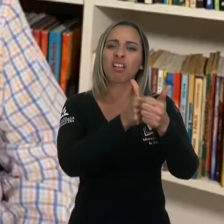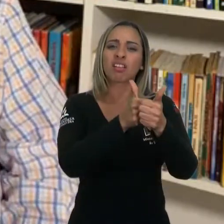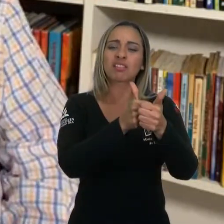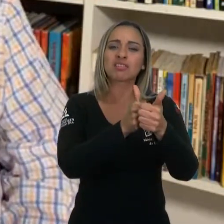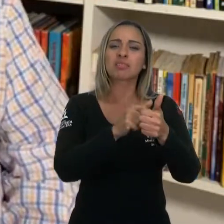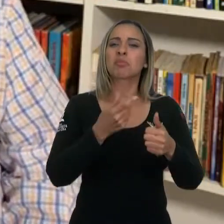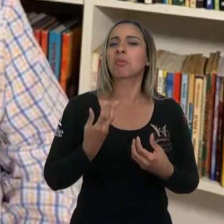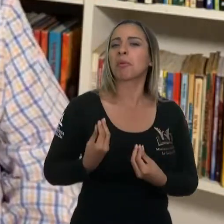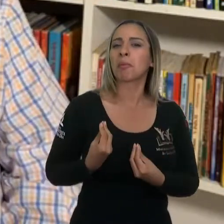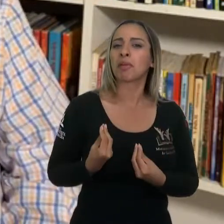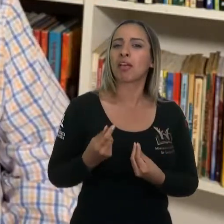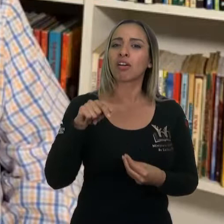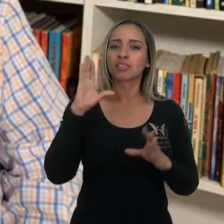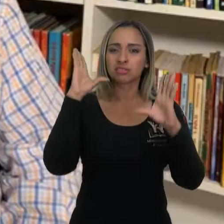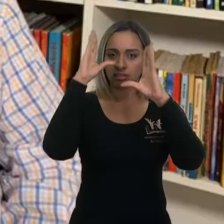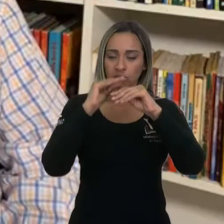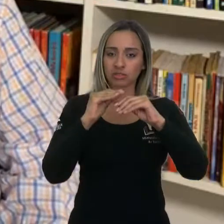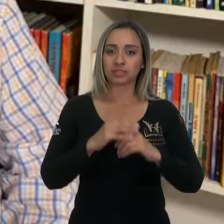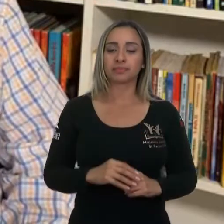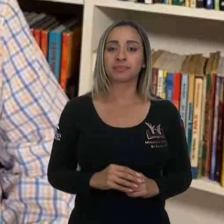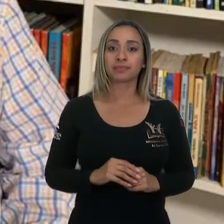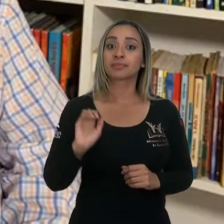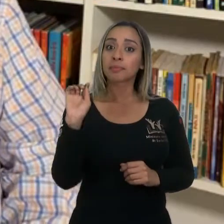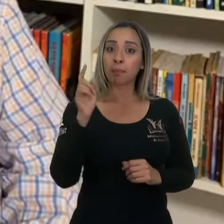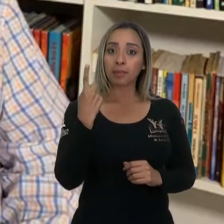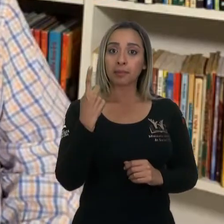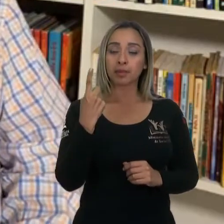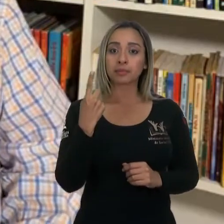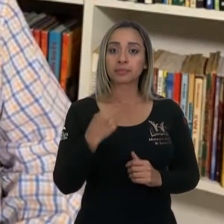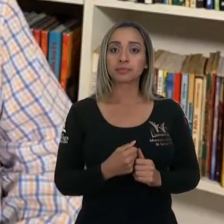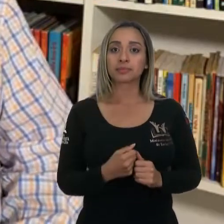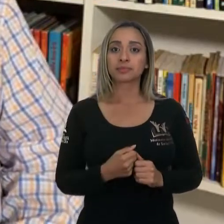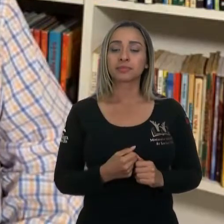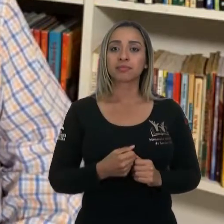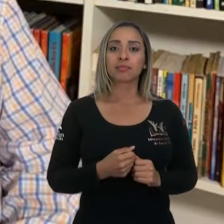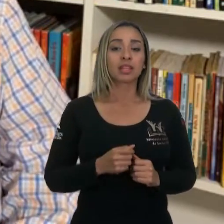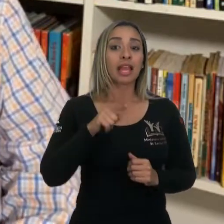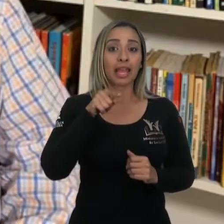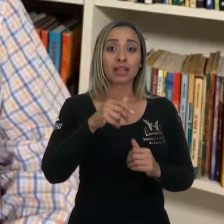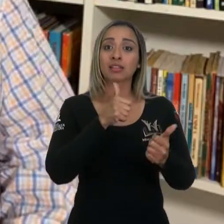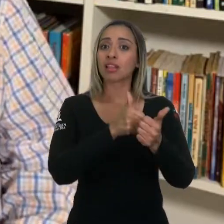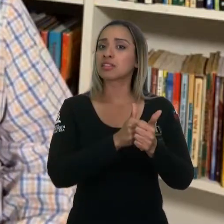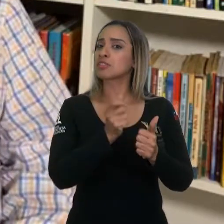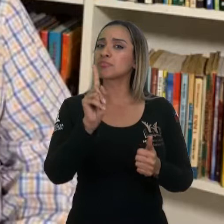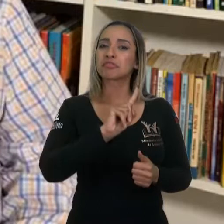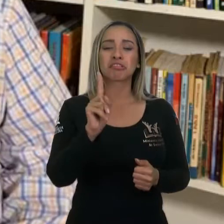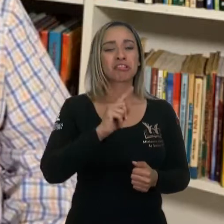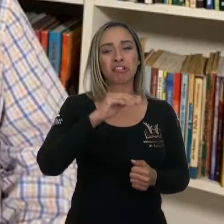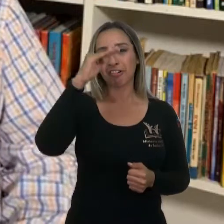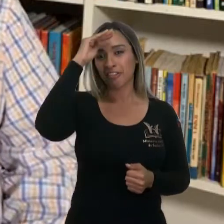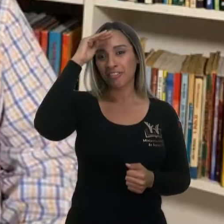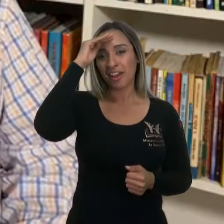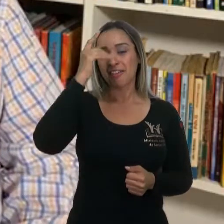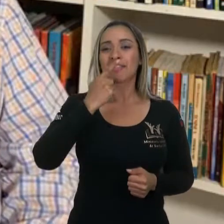miedo aquella noche? En primer lugar, porque ellos no confiaban en la